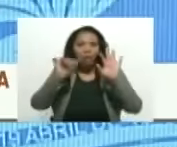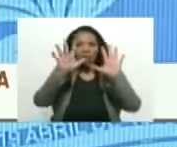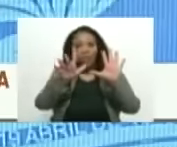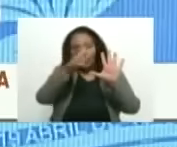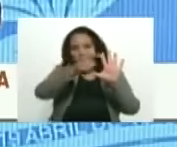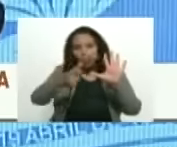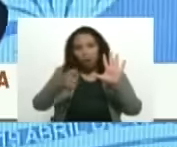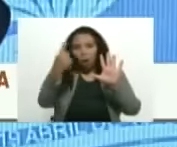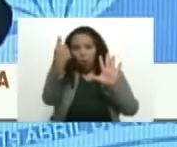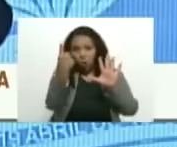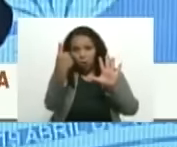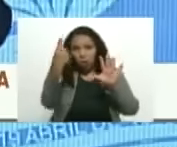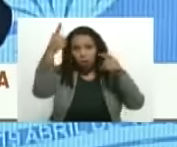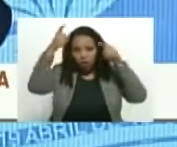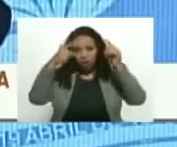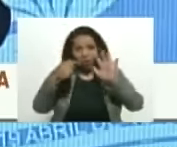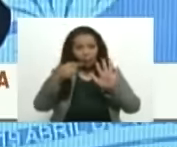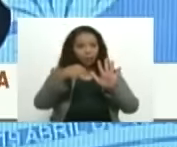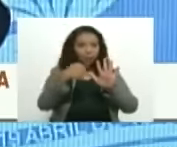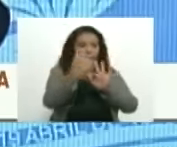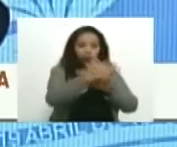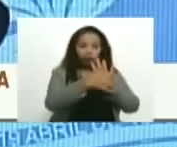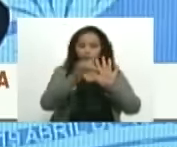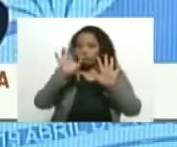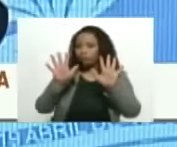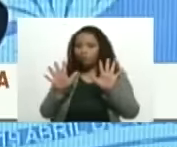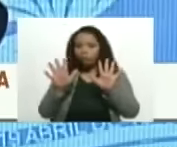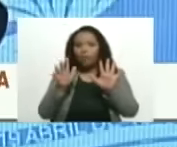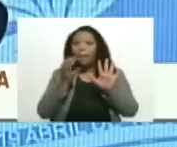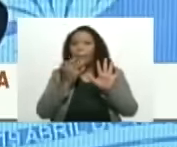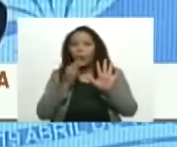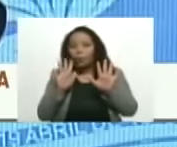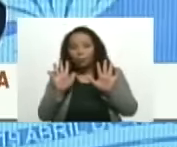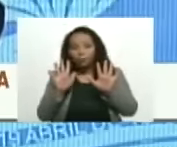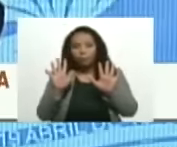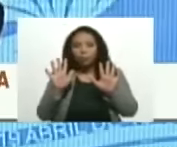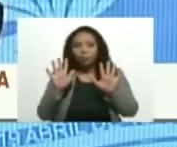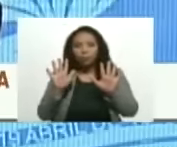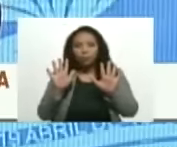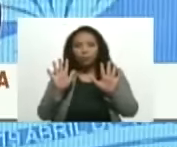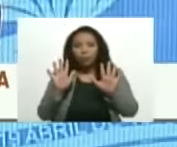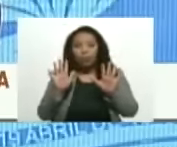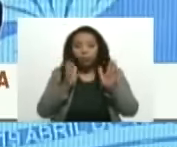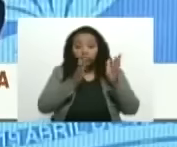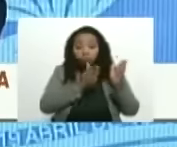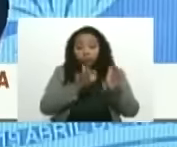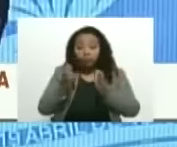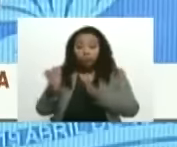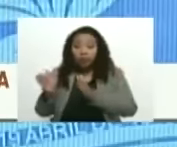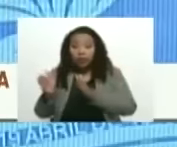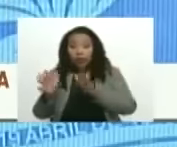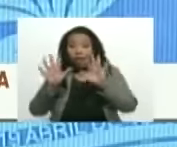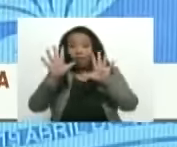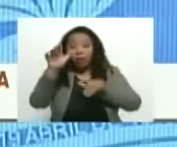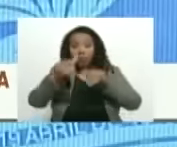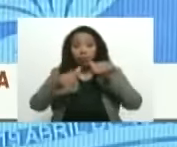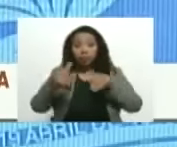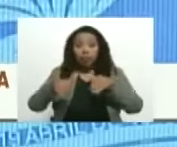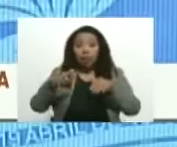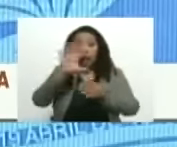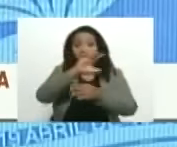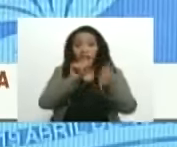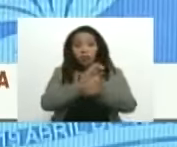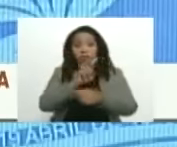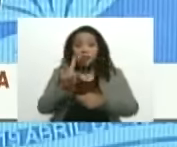y un candidato es chavista, y quien organiza la elección para los 10 candidatos es el